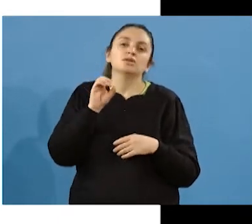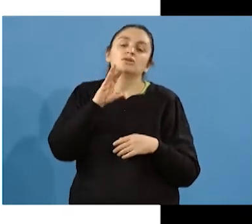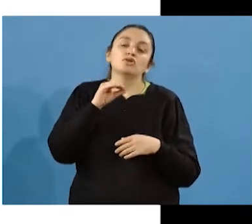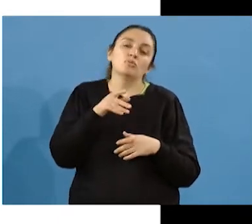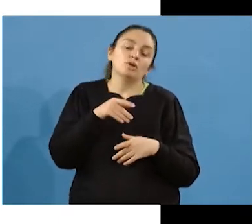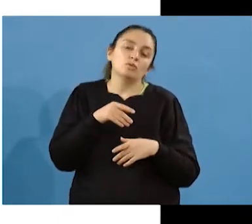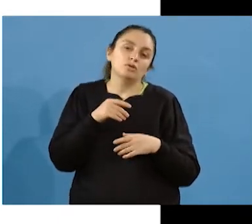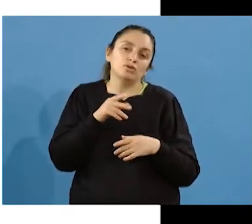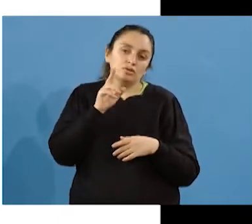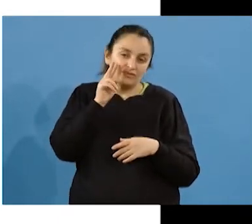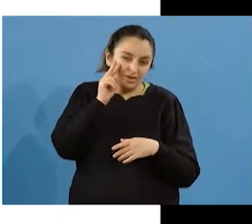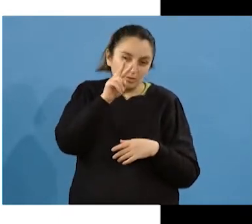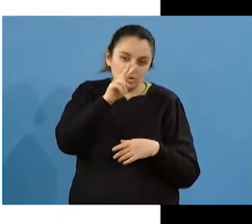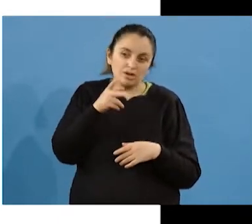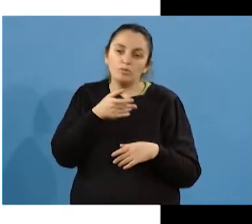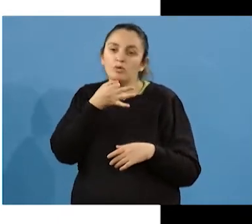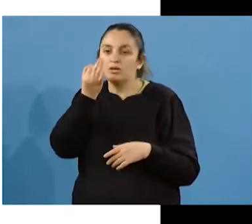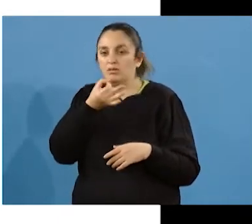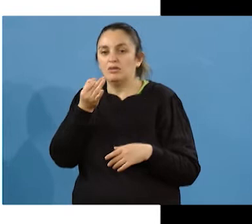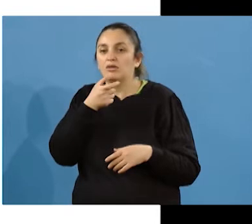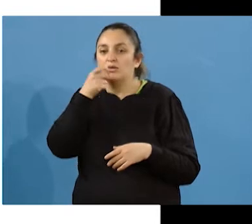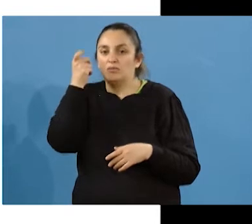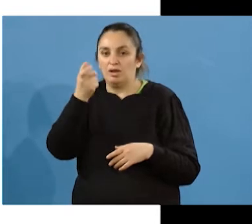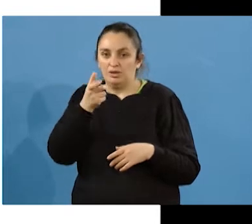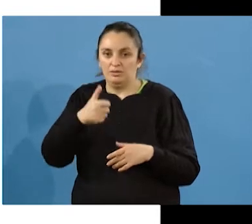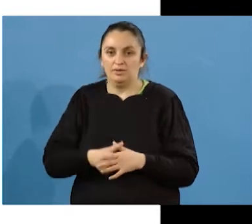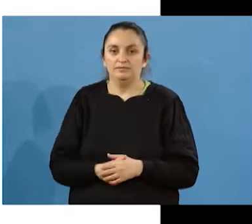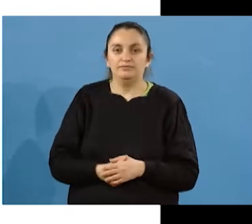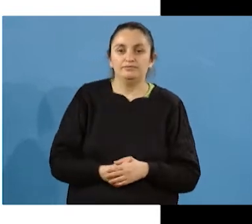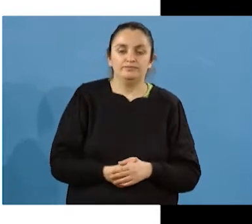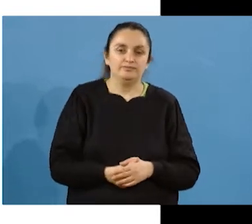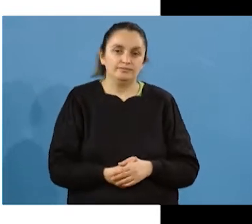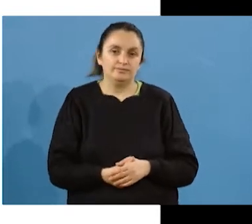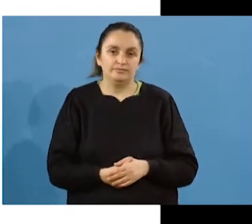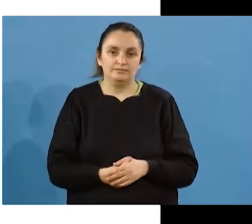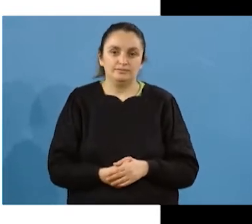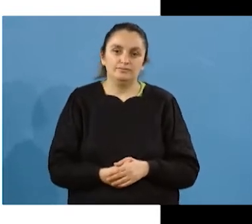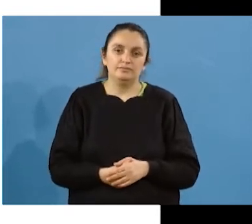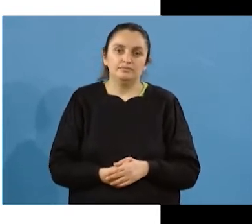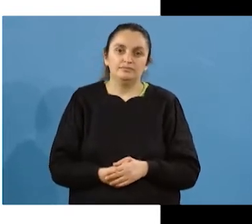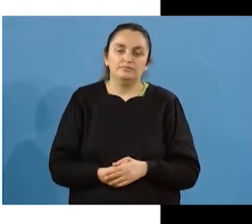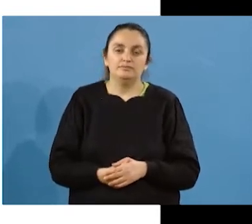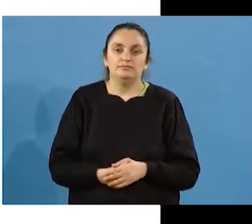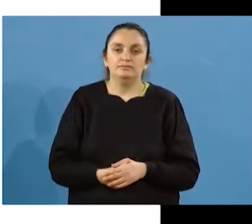palabras y el símbolo lo expresamos en lenguaje coloquial bueno